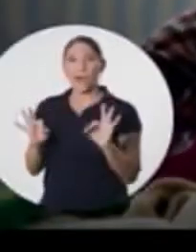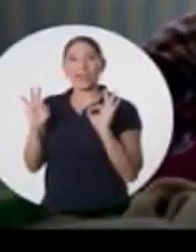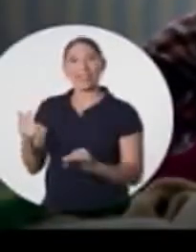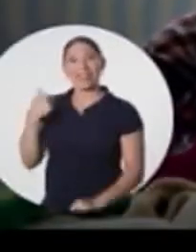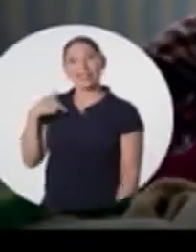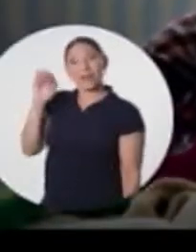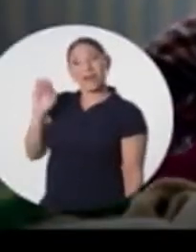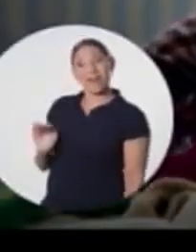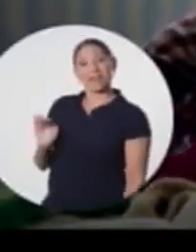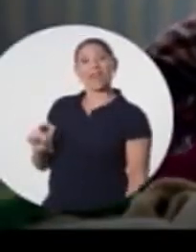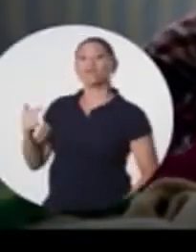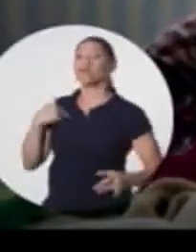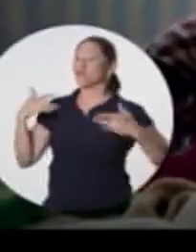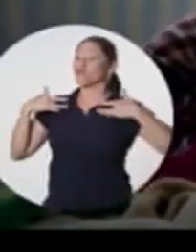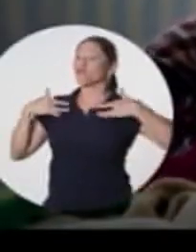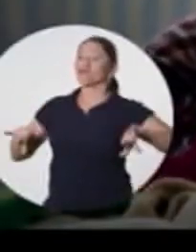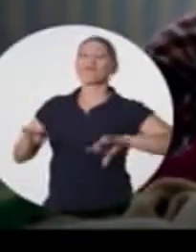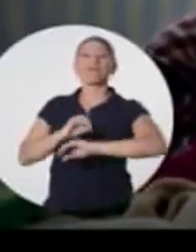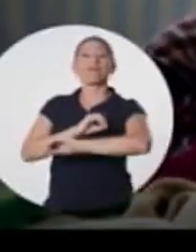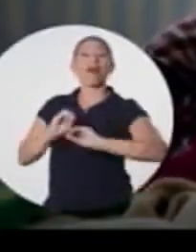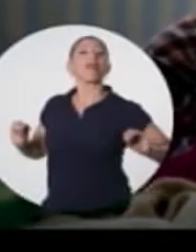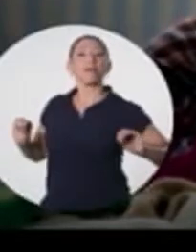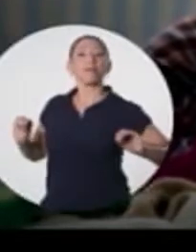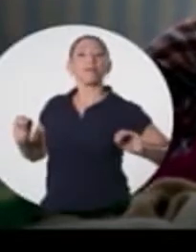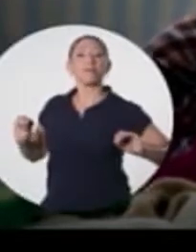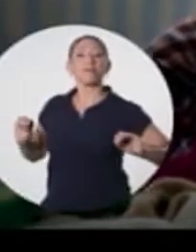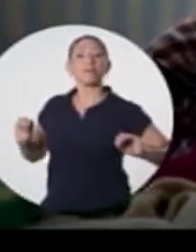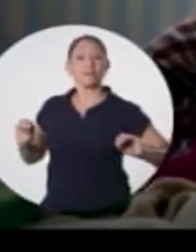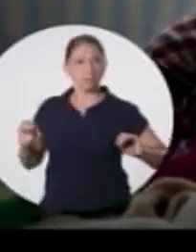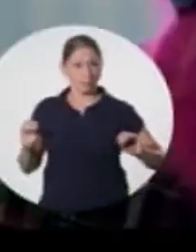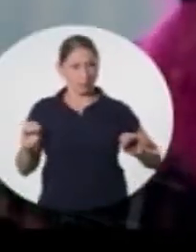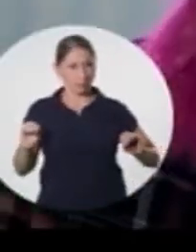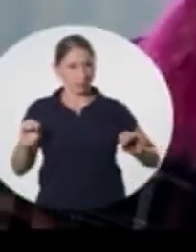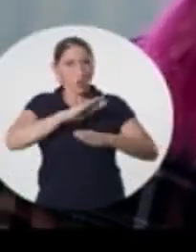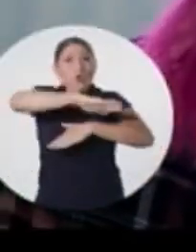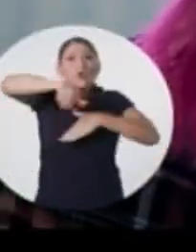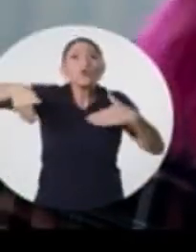dicha, yo soy pequeña, entonces a mí no me toca hacer nada.